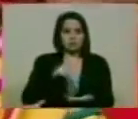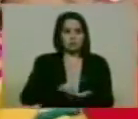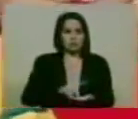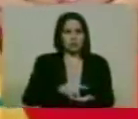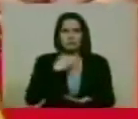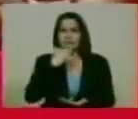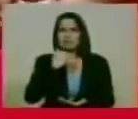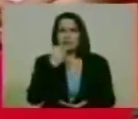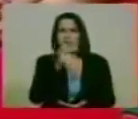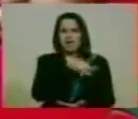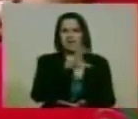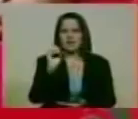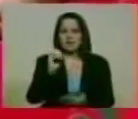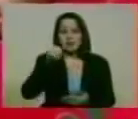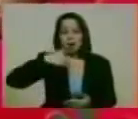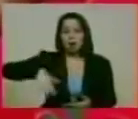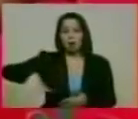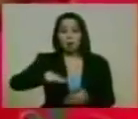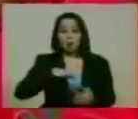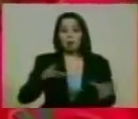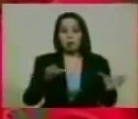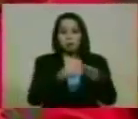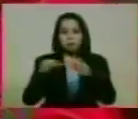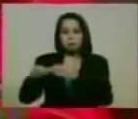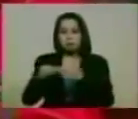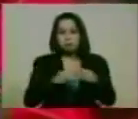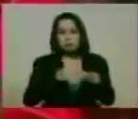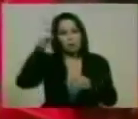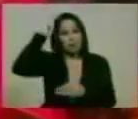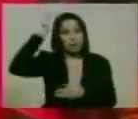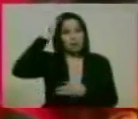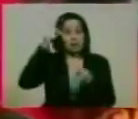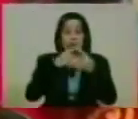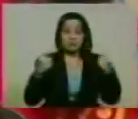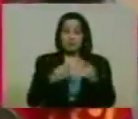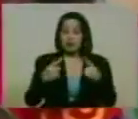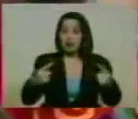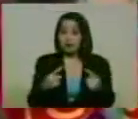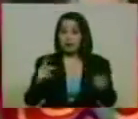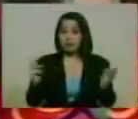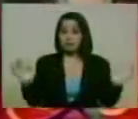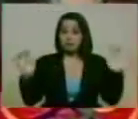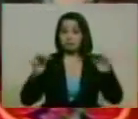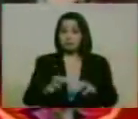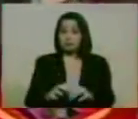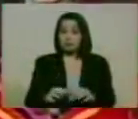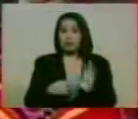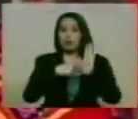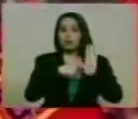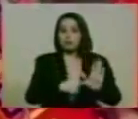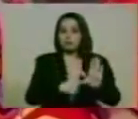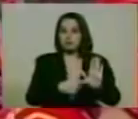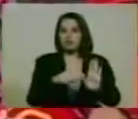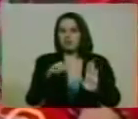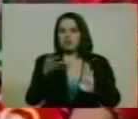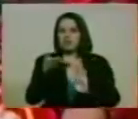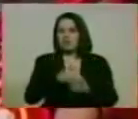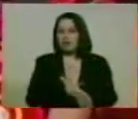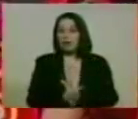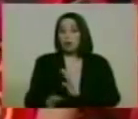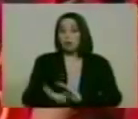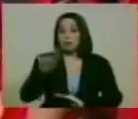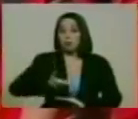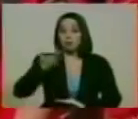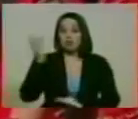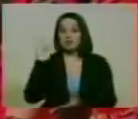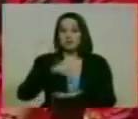30 pueblos están hoy aquí reunidos, congregados, para garantizar, uno, lo que es la participación de los pueblos y